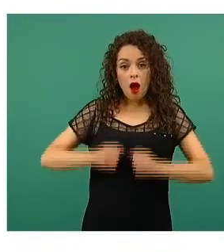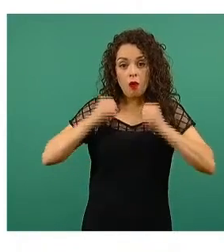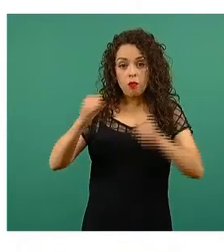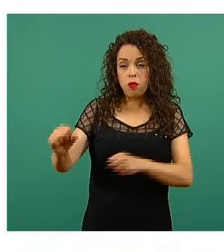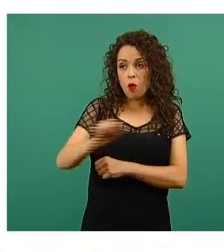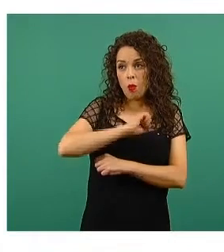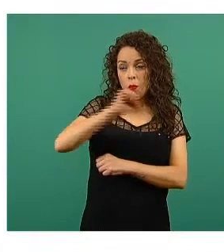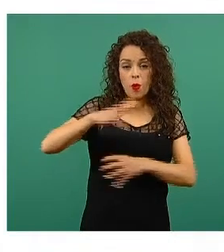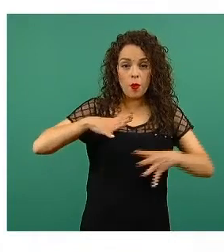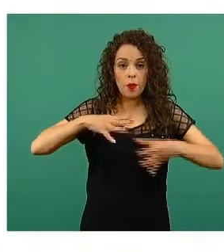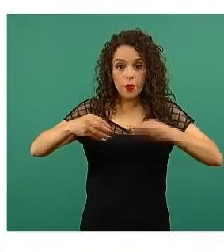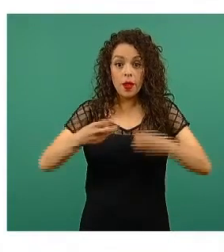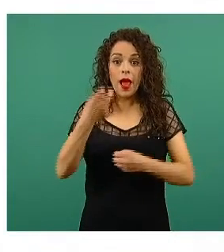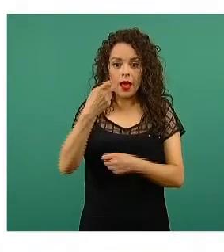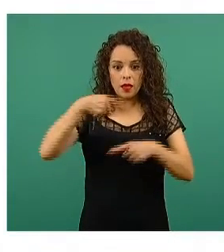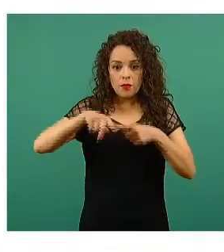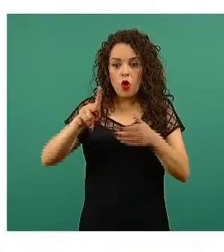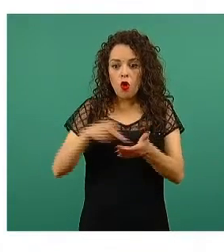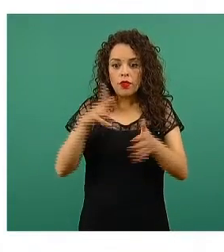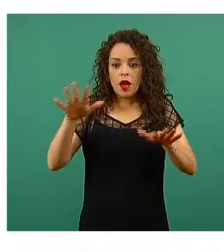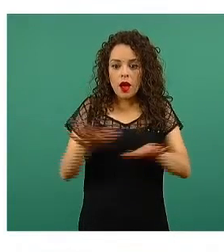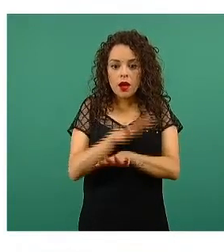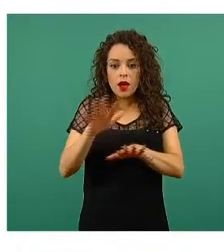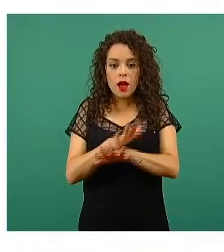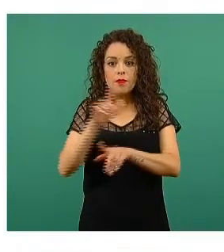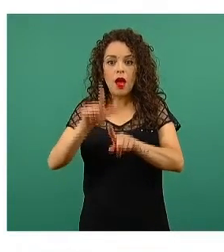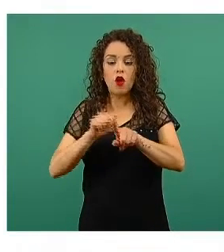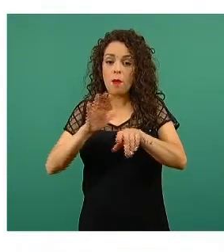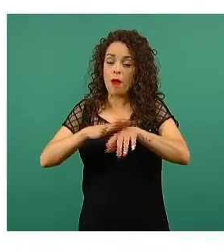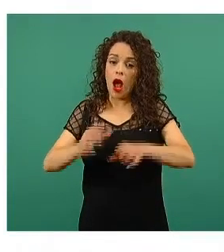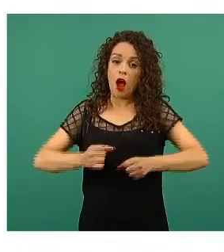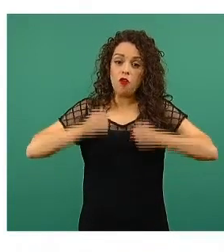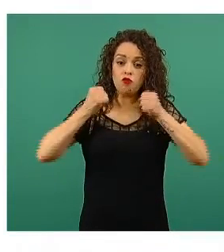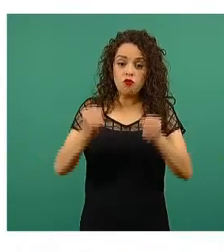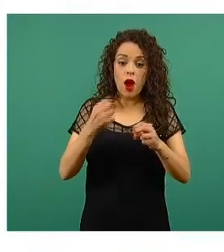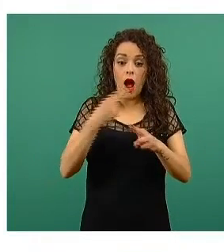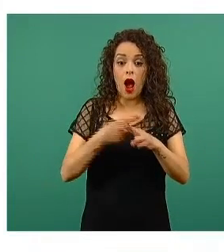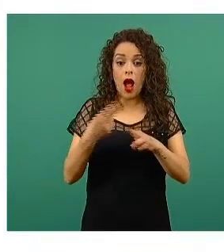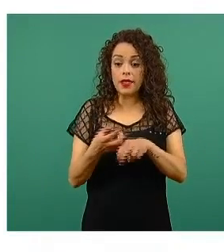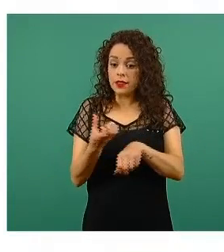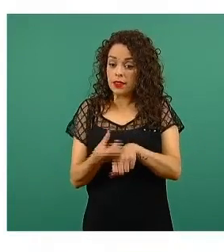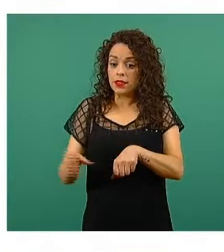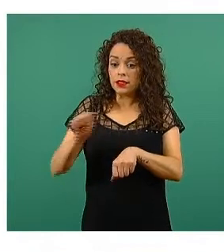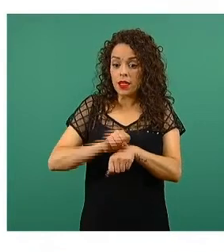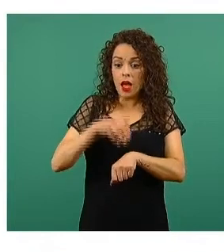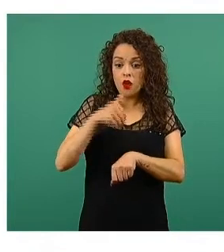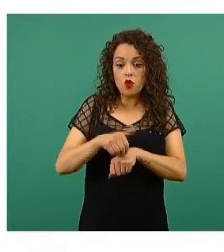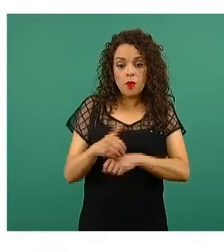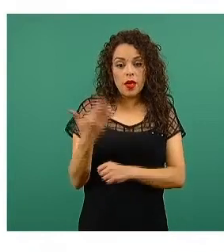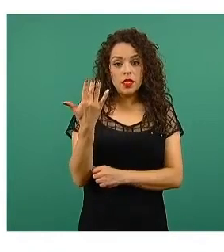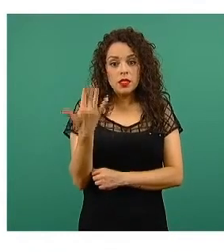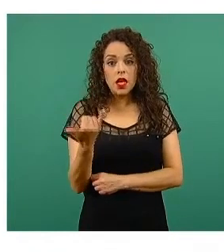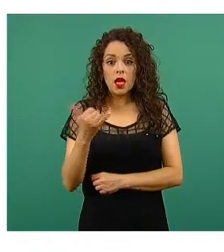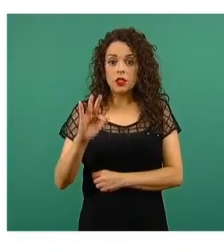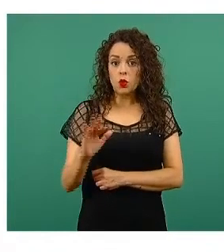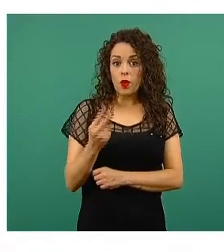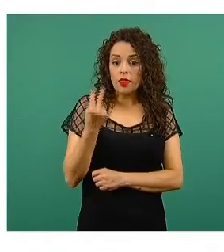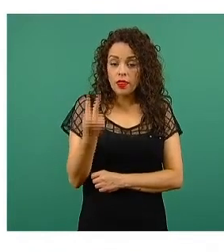también a cambiar los colores a colores más intensos hasta llegar a la semana 50 y